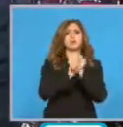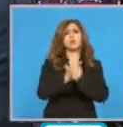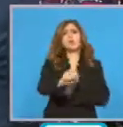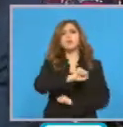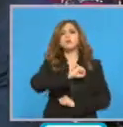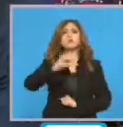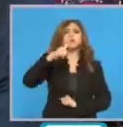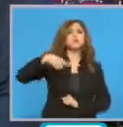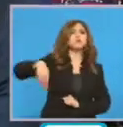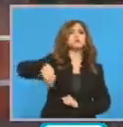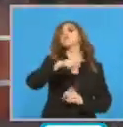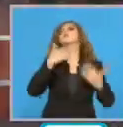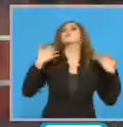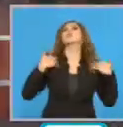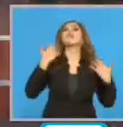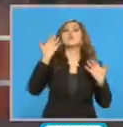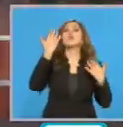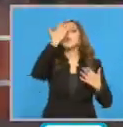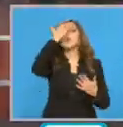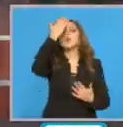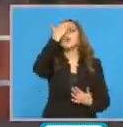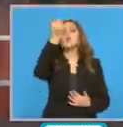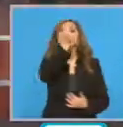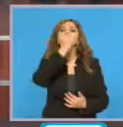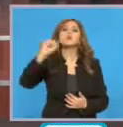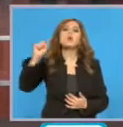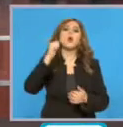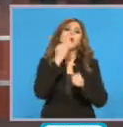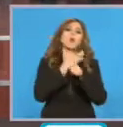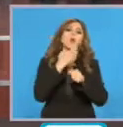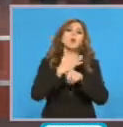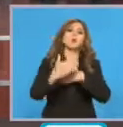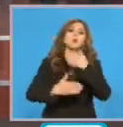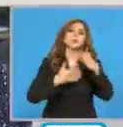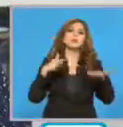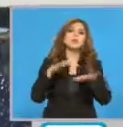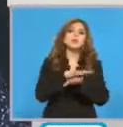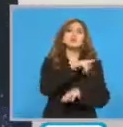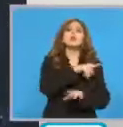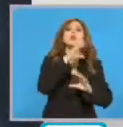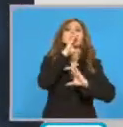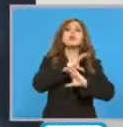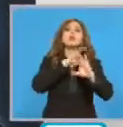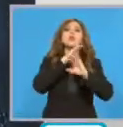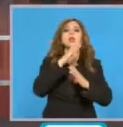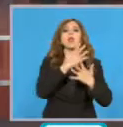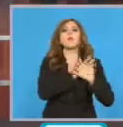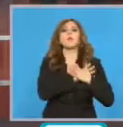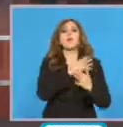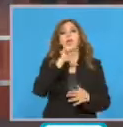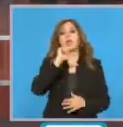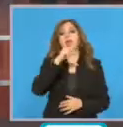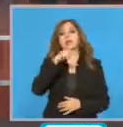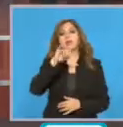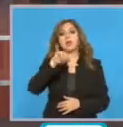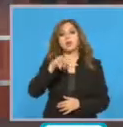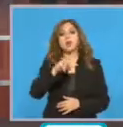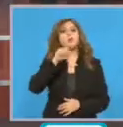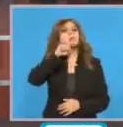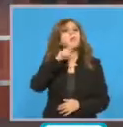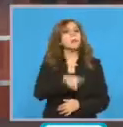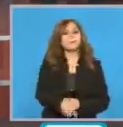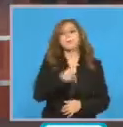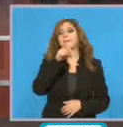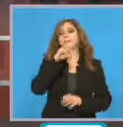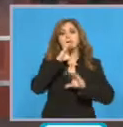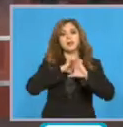ahorita. Hasta la fecha. Musicalmente han evolucionado mucho. Ahorita nos van a cantar el tema Amor Añejo. Claro, así es, un clásico. Sí, es un clásico de Internacional